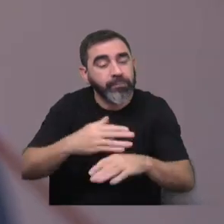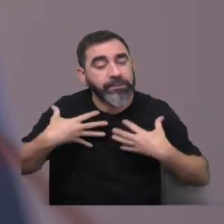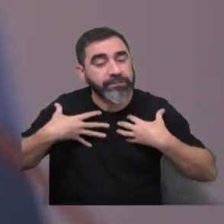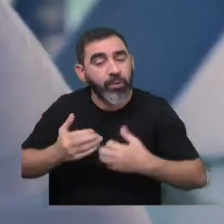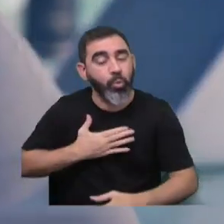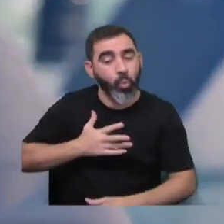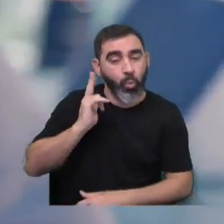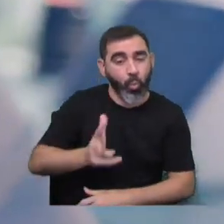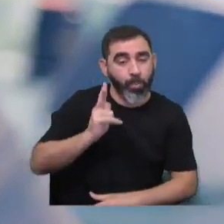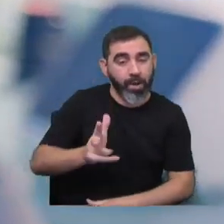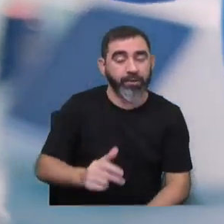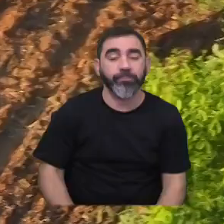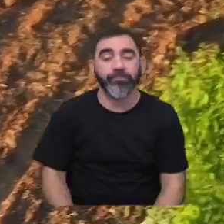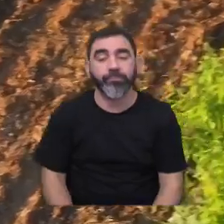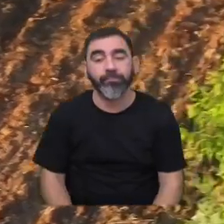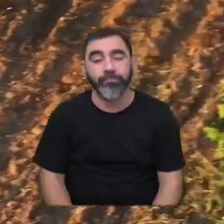humana.